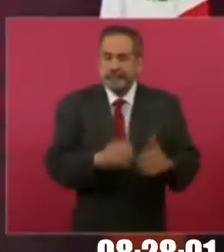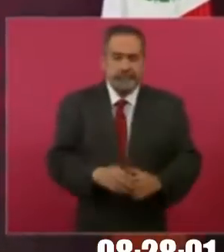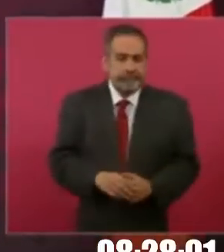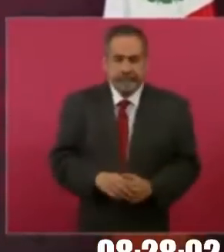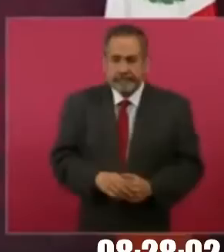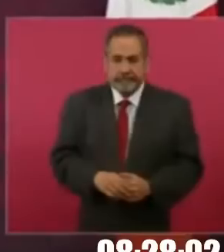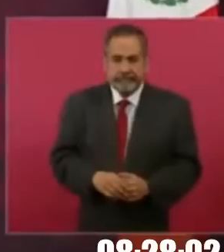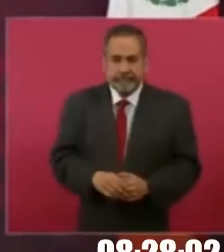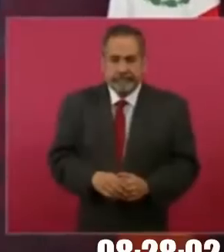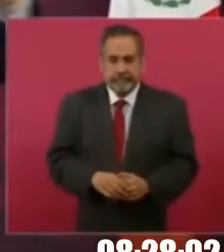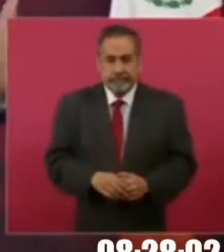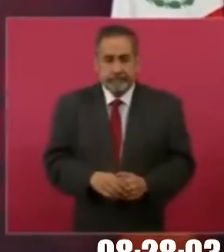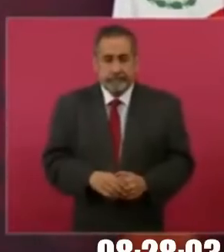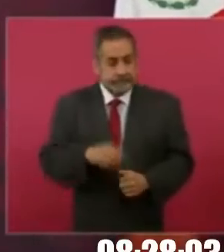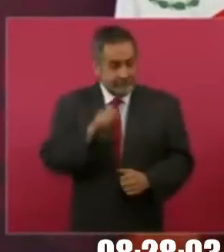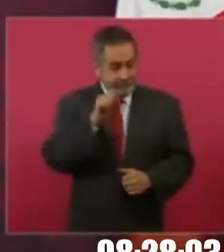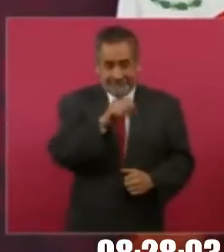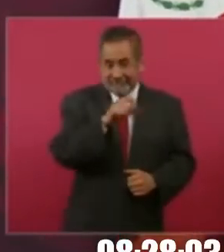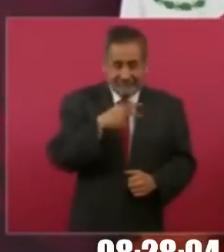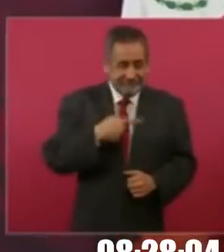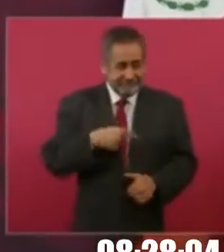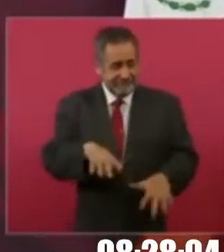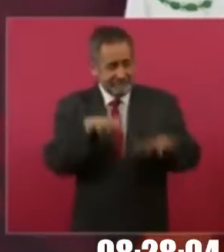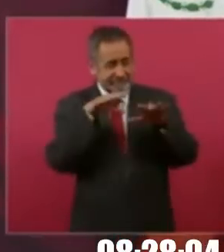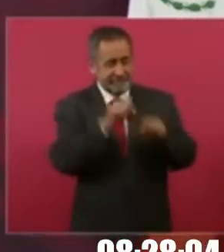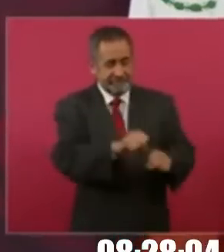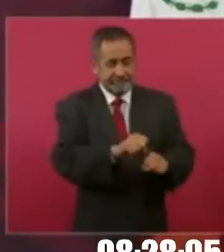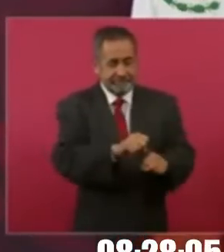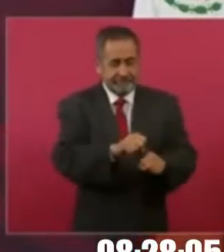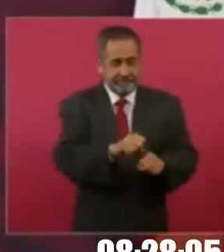se detienen a las mismas personas